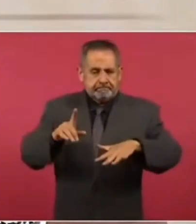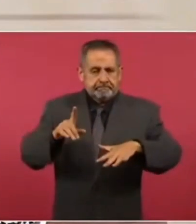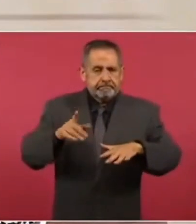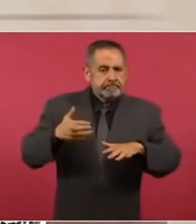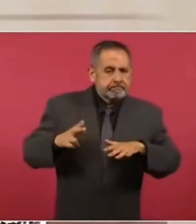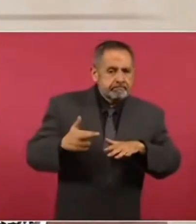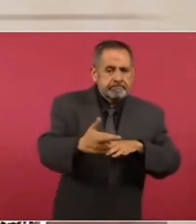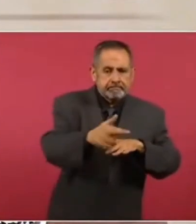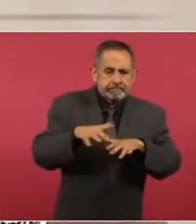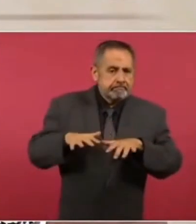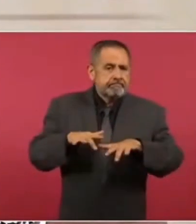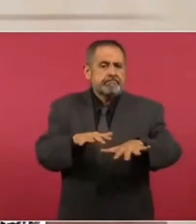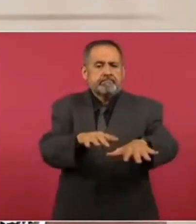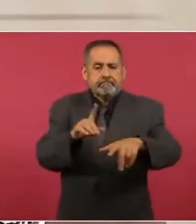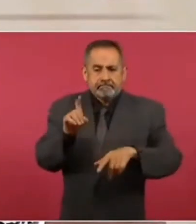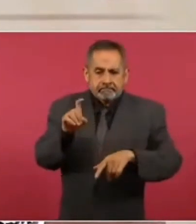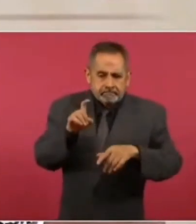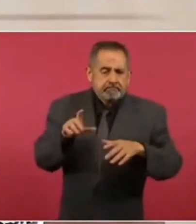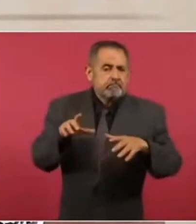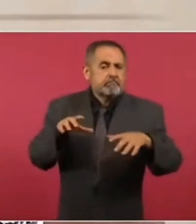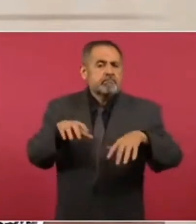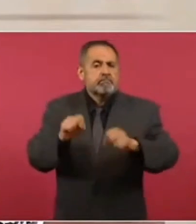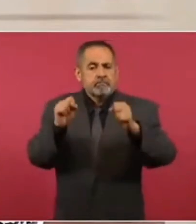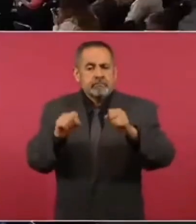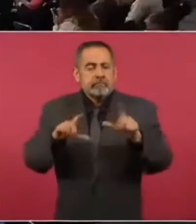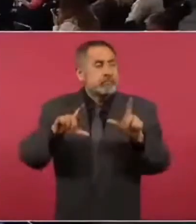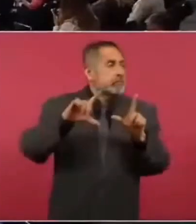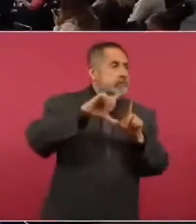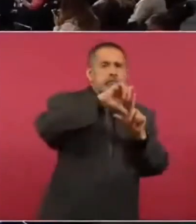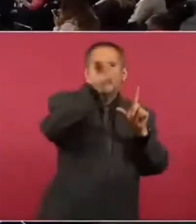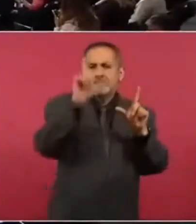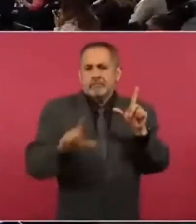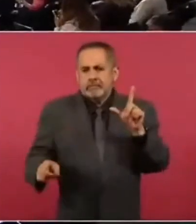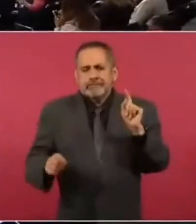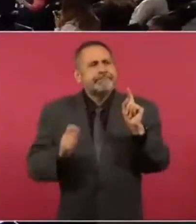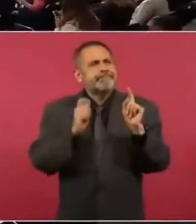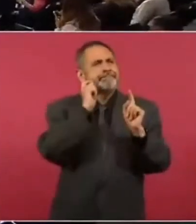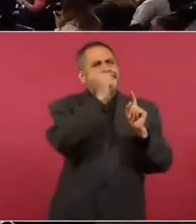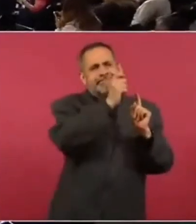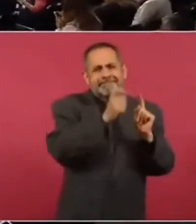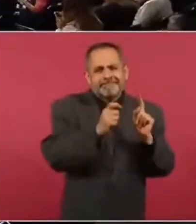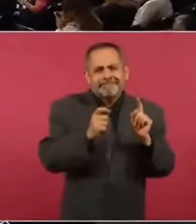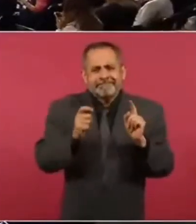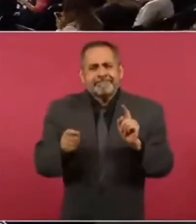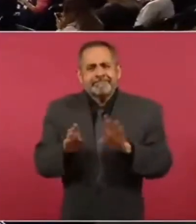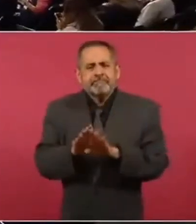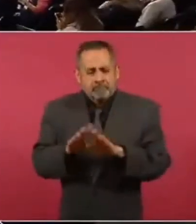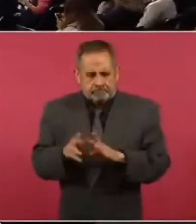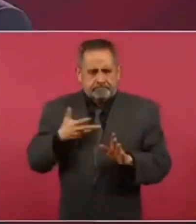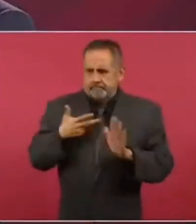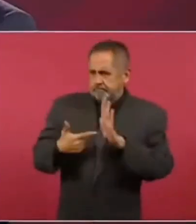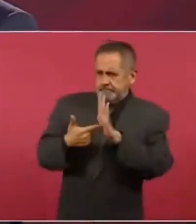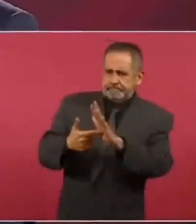aguas superficiales en el país, de cómo estamos. Entonces,